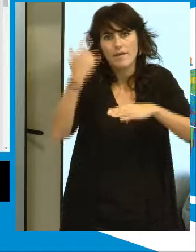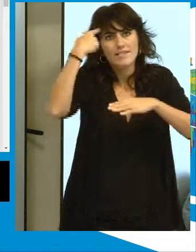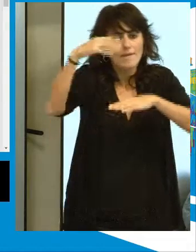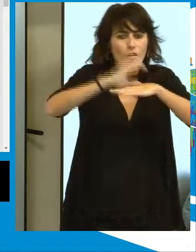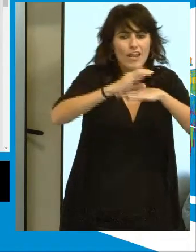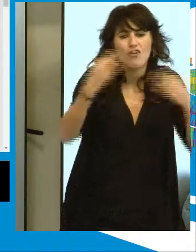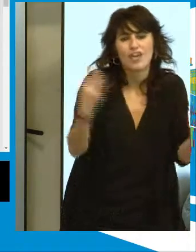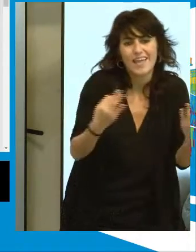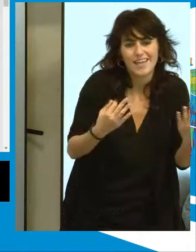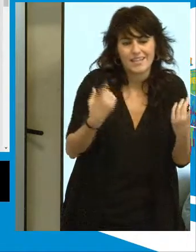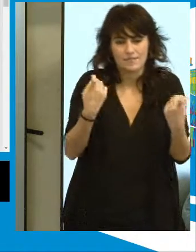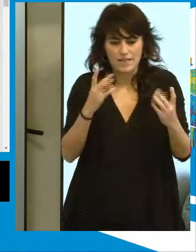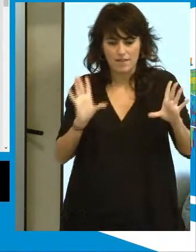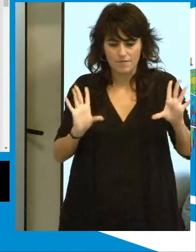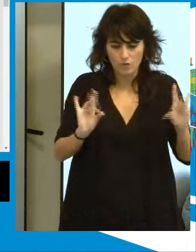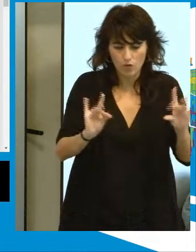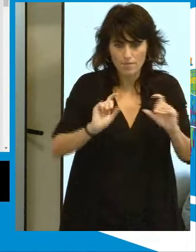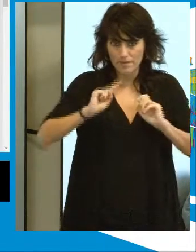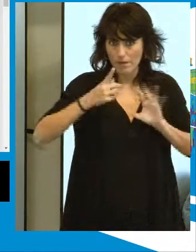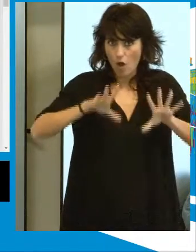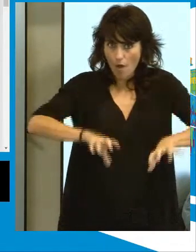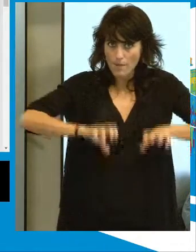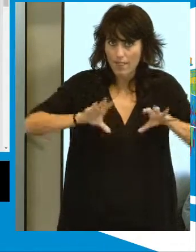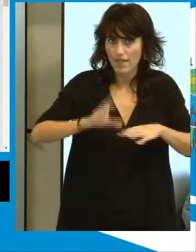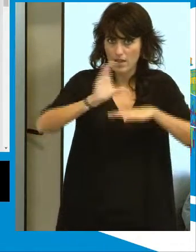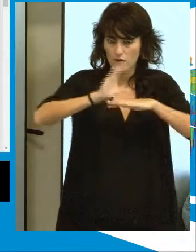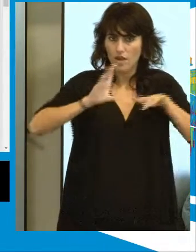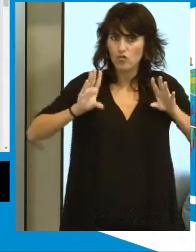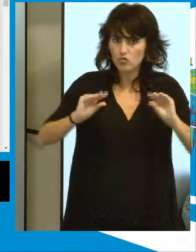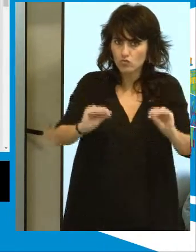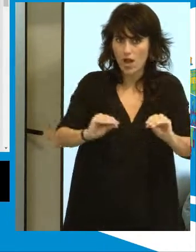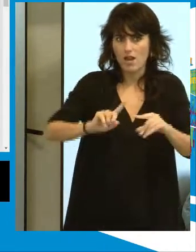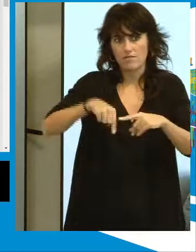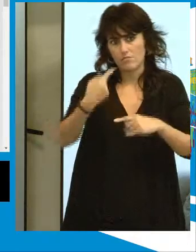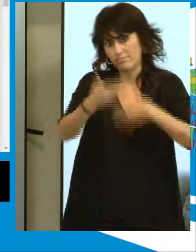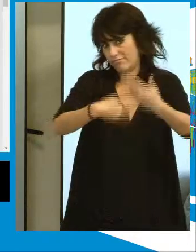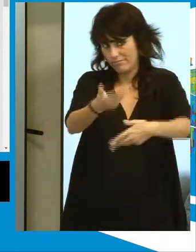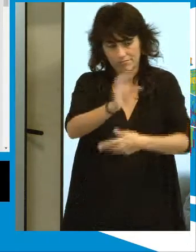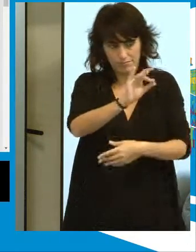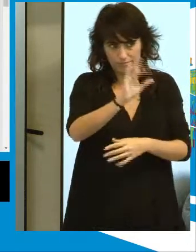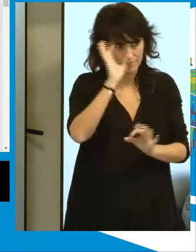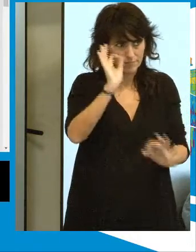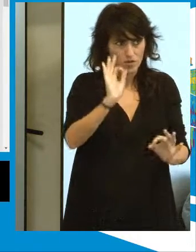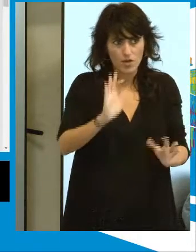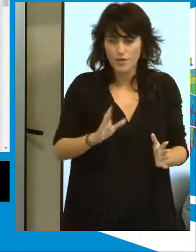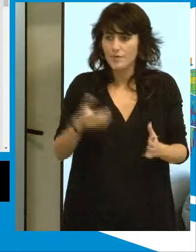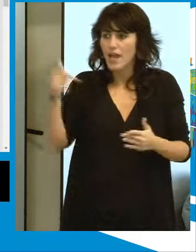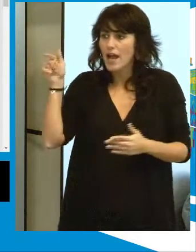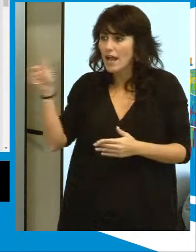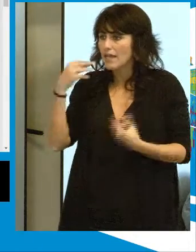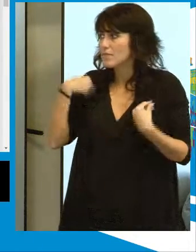ordenador o no ha interactuado, obviamente tiene que aprender a utilizar un ordenador y todo esto, claro, sí. Aquí lo que se